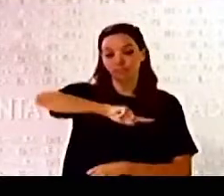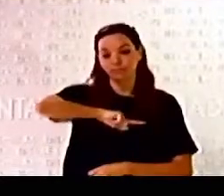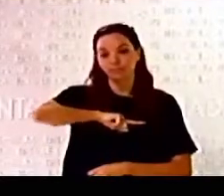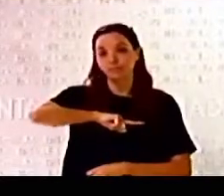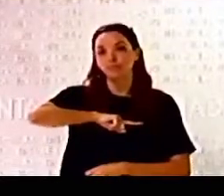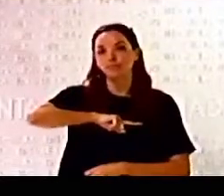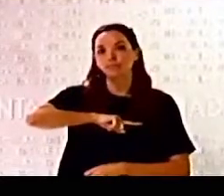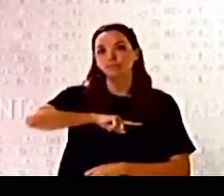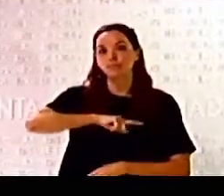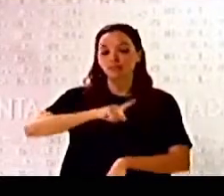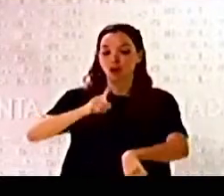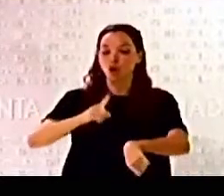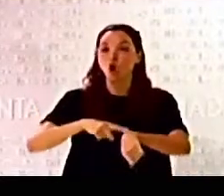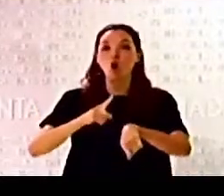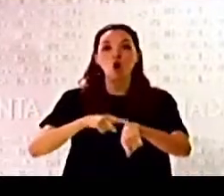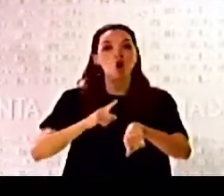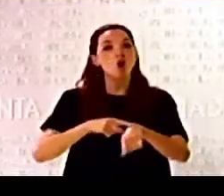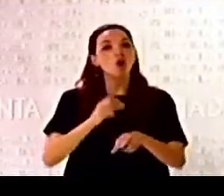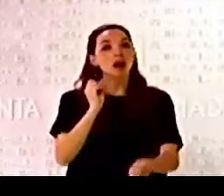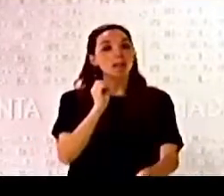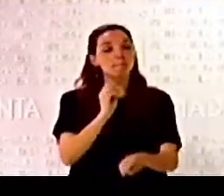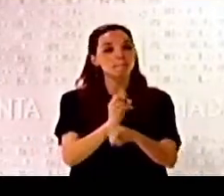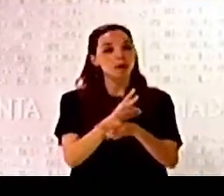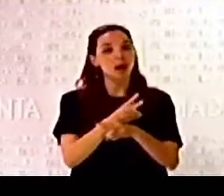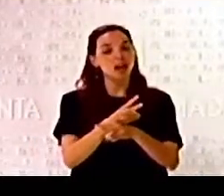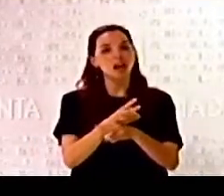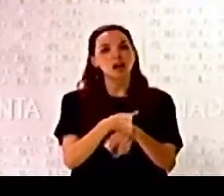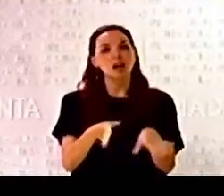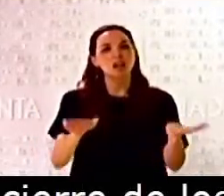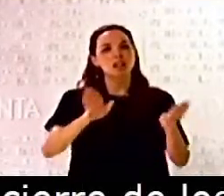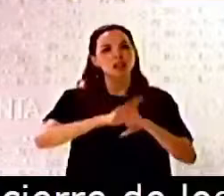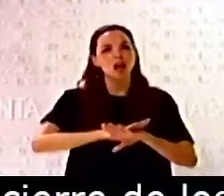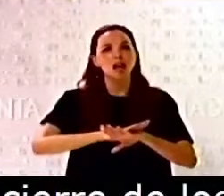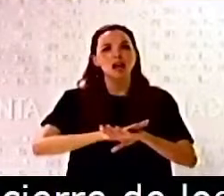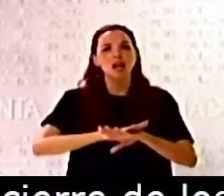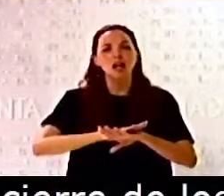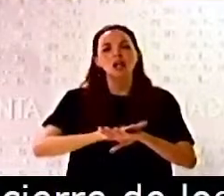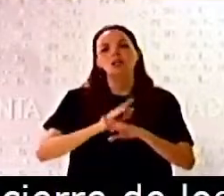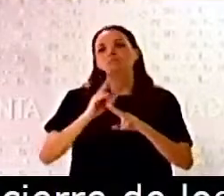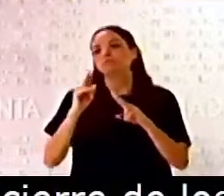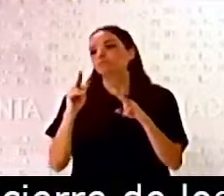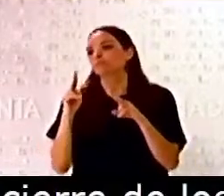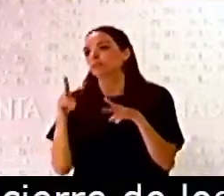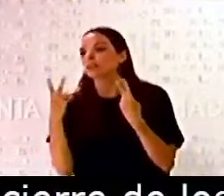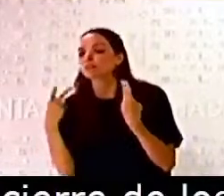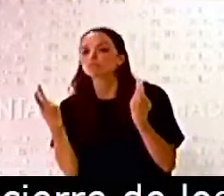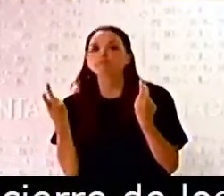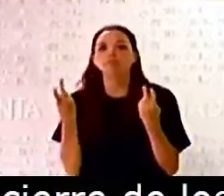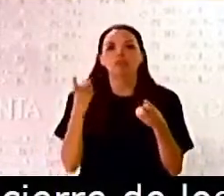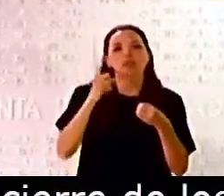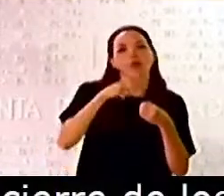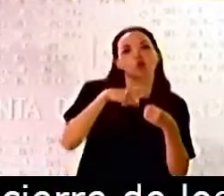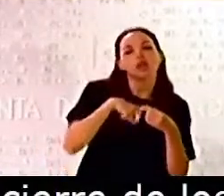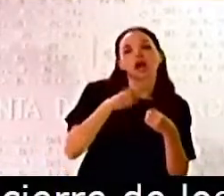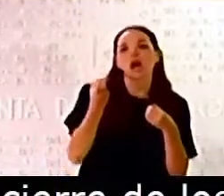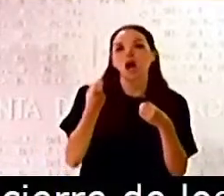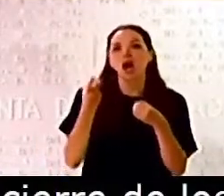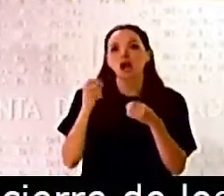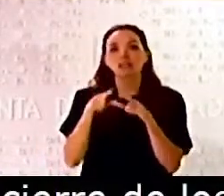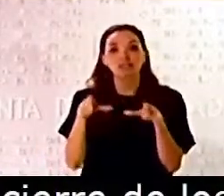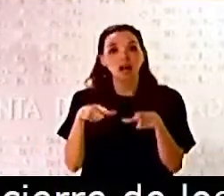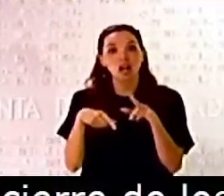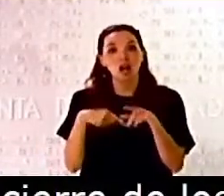elevar la hora de cierre de los establecimientos de hostelería, restauración, ocio nocturno y salas de